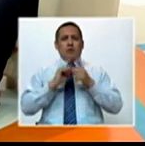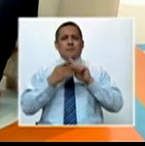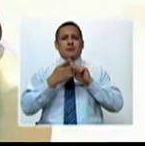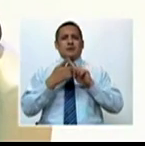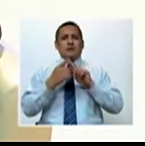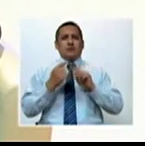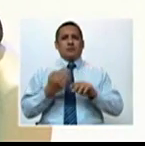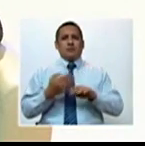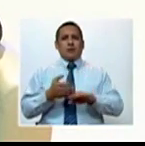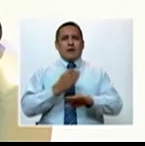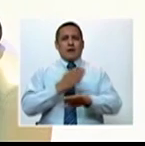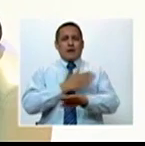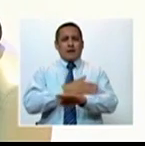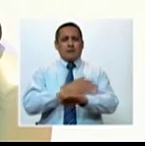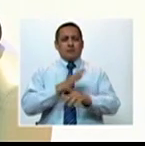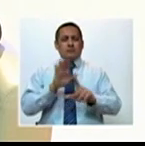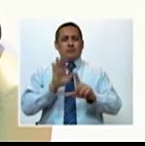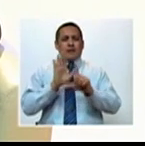hace cuestión de